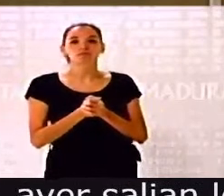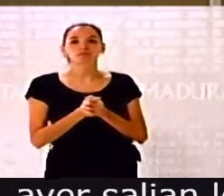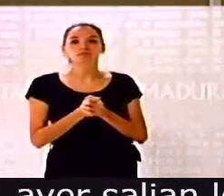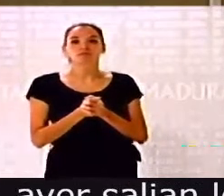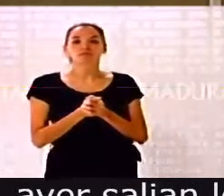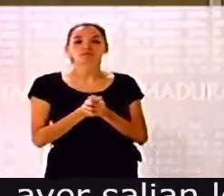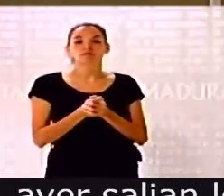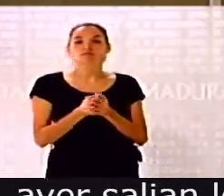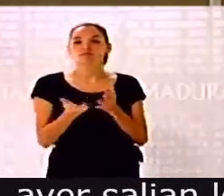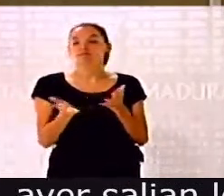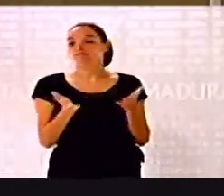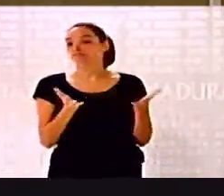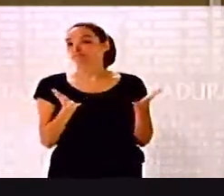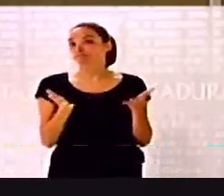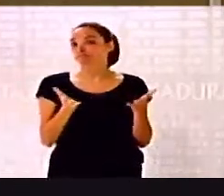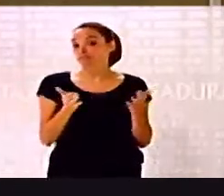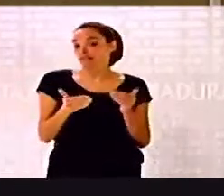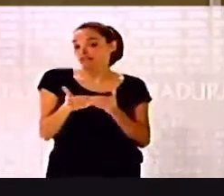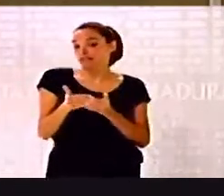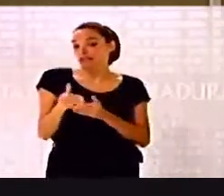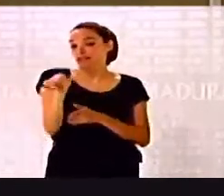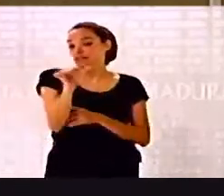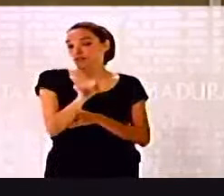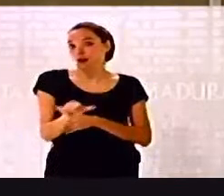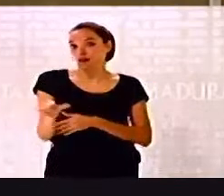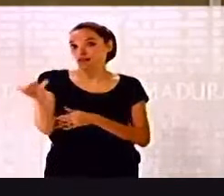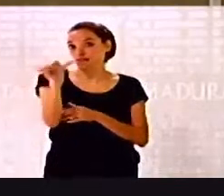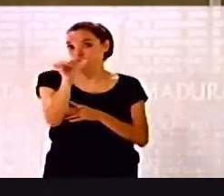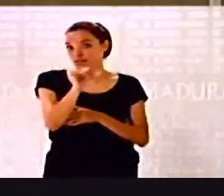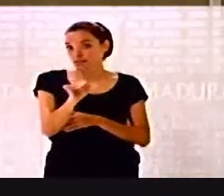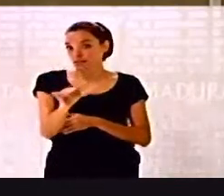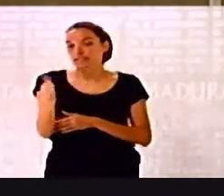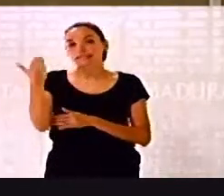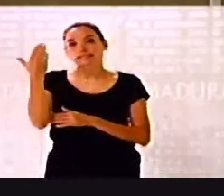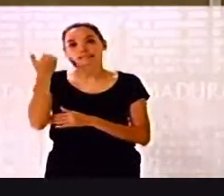En las próximas semanas tendremos los datos